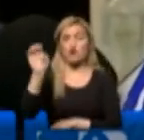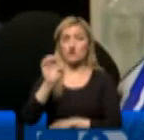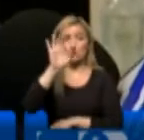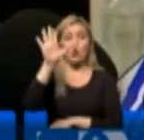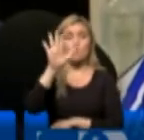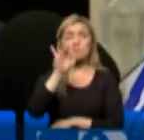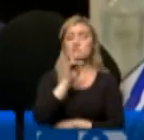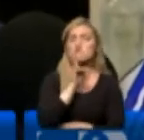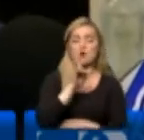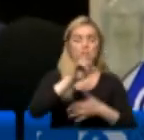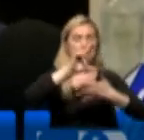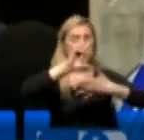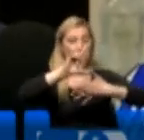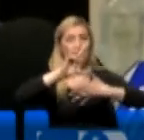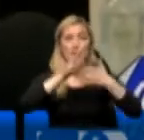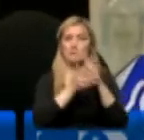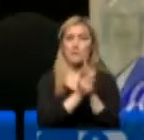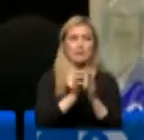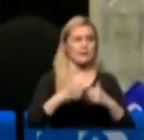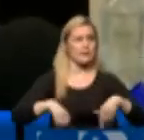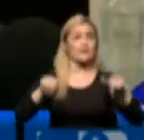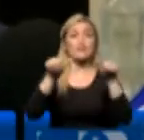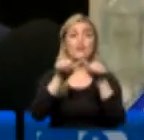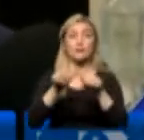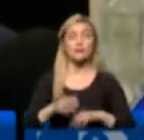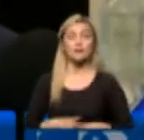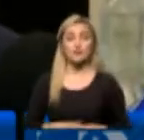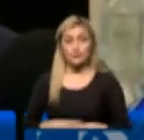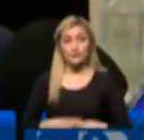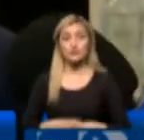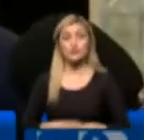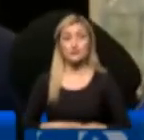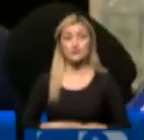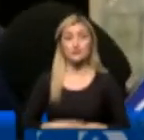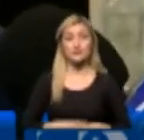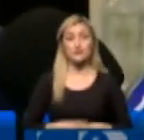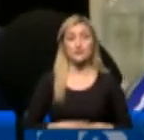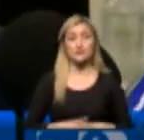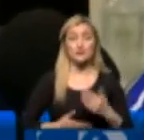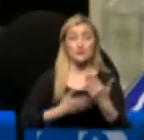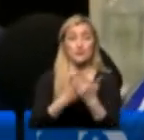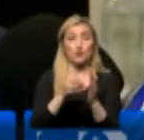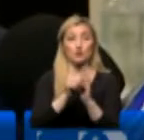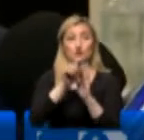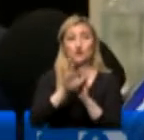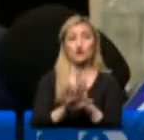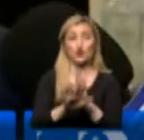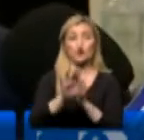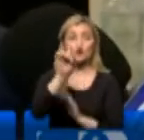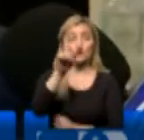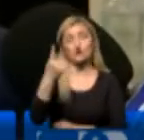América Latina, expertos en todas áreas. Hemos ofrecido donados